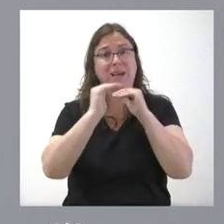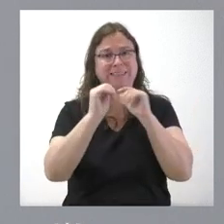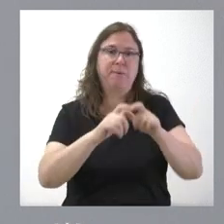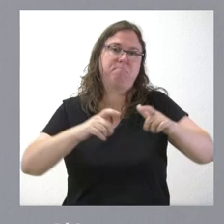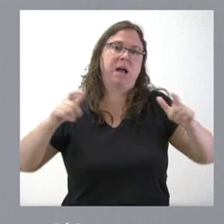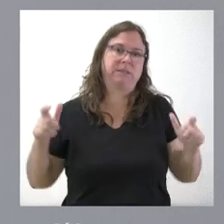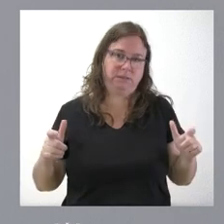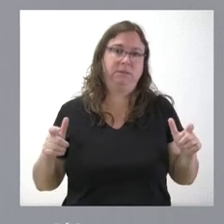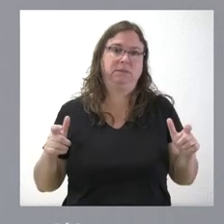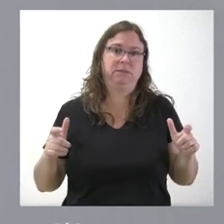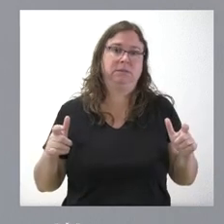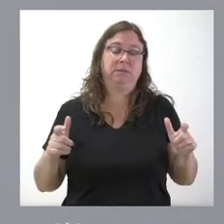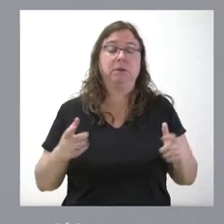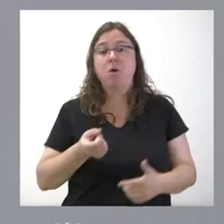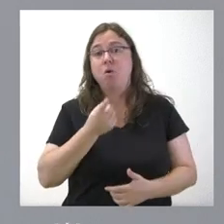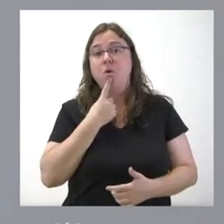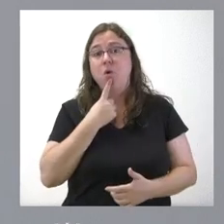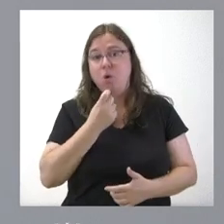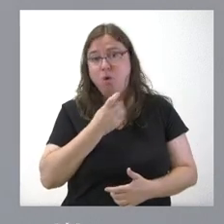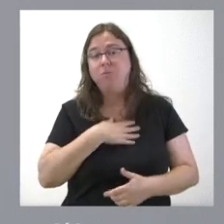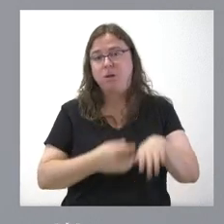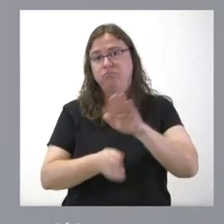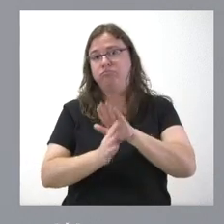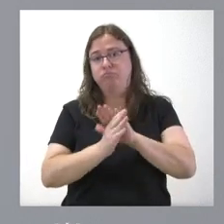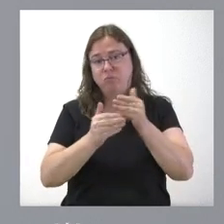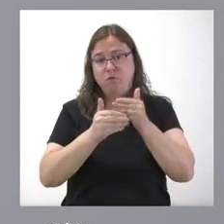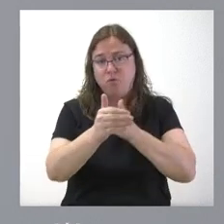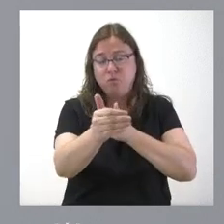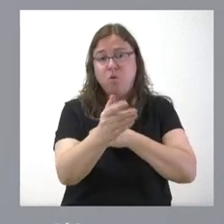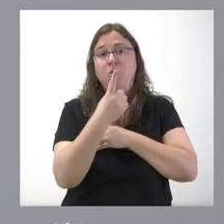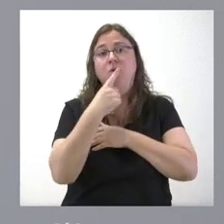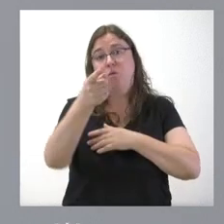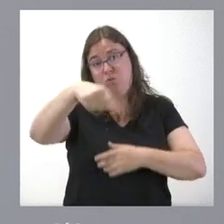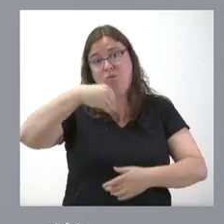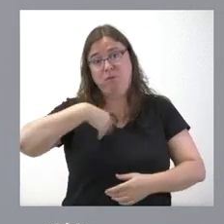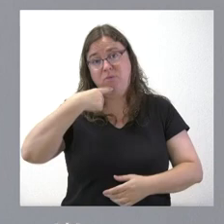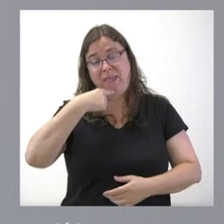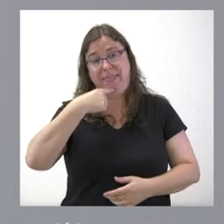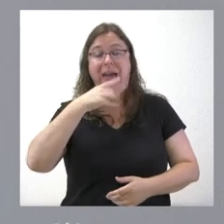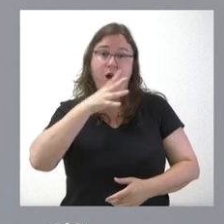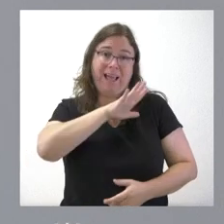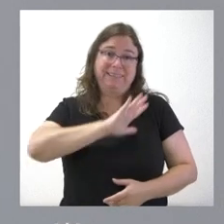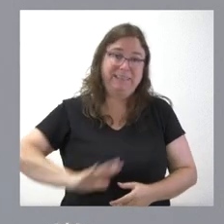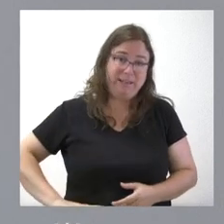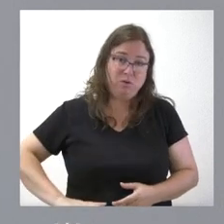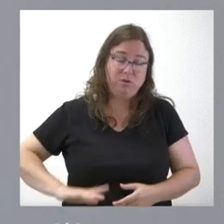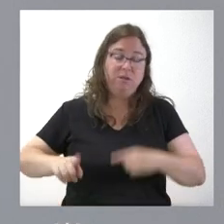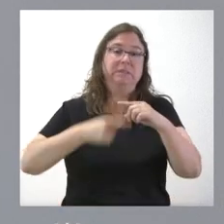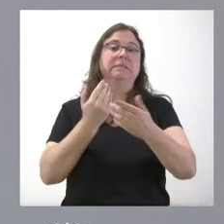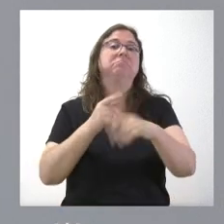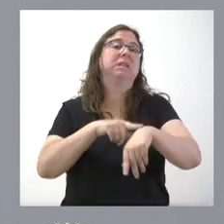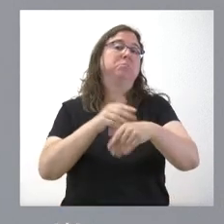administración y ojalá esto lo podamos seguir reforzando en el futuro y muchos de los que usted refiere hoy como interinos Pues en un tiempo